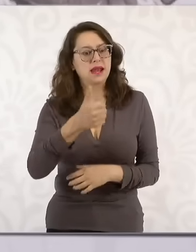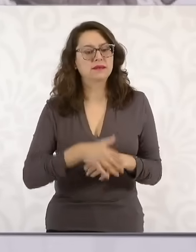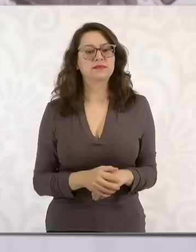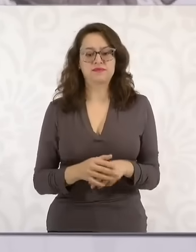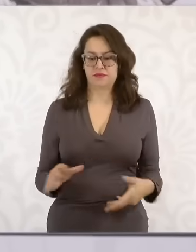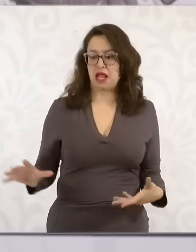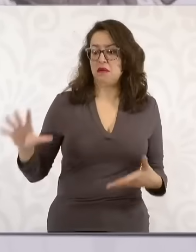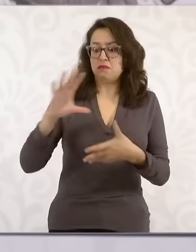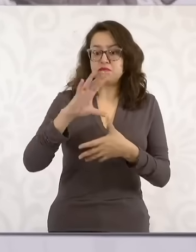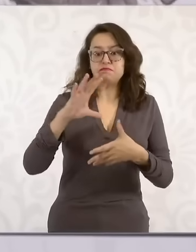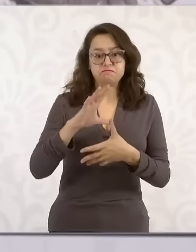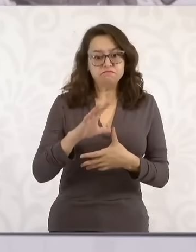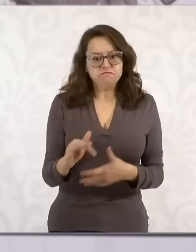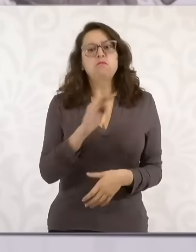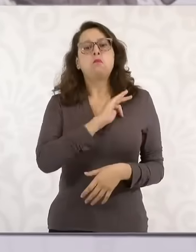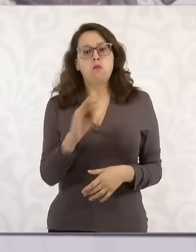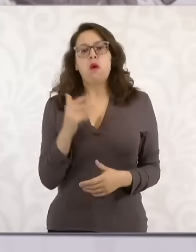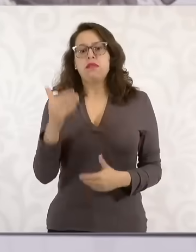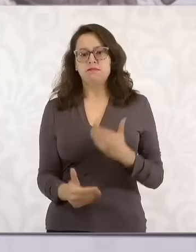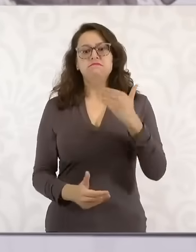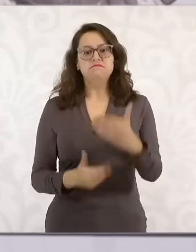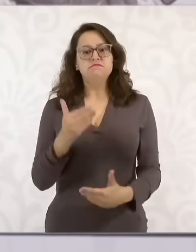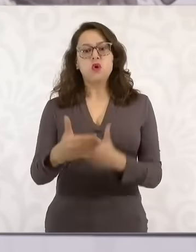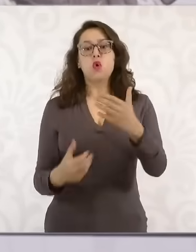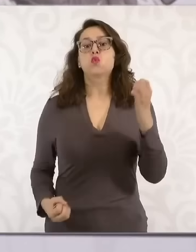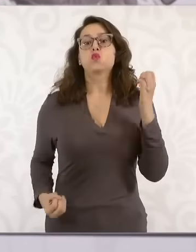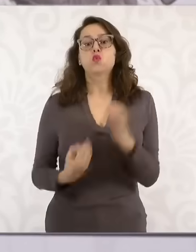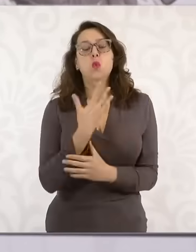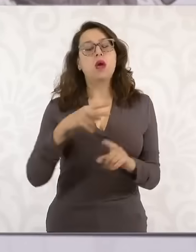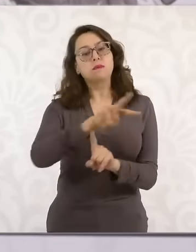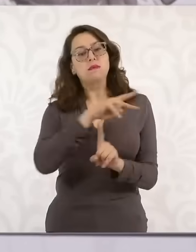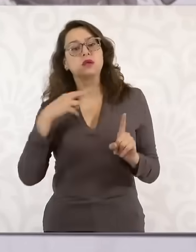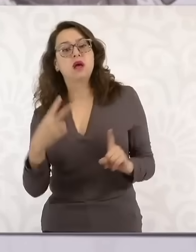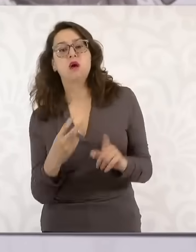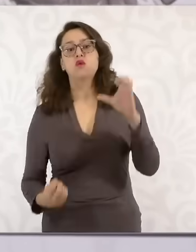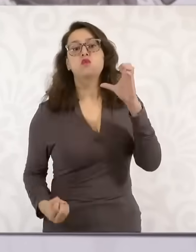debe avanzar hacia una nueva visión, una visión basada en la